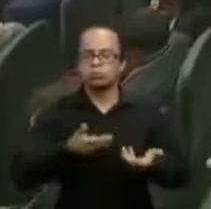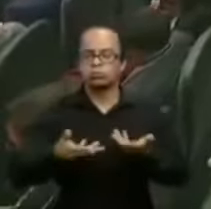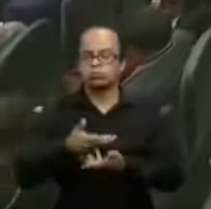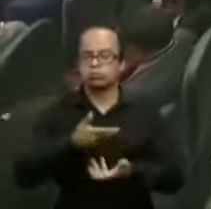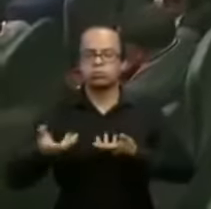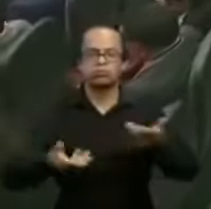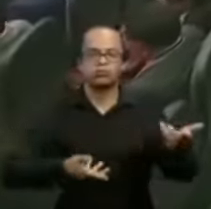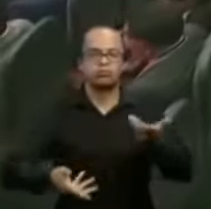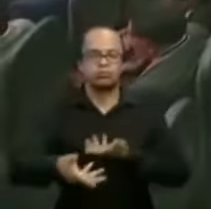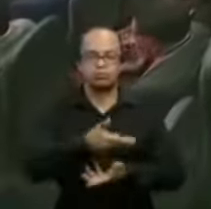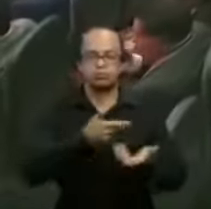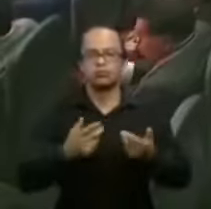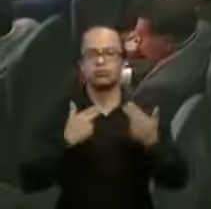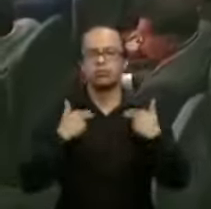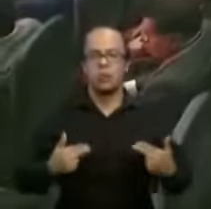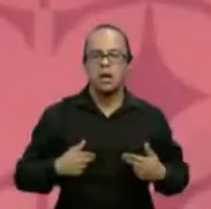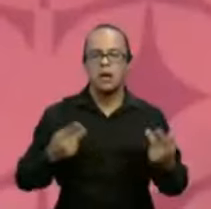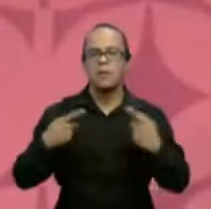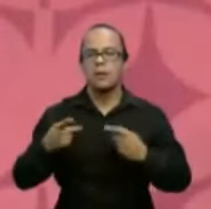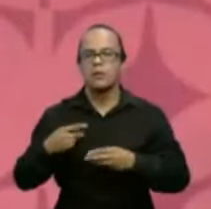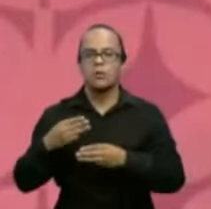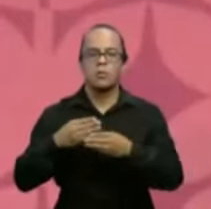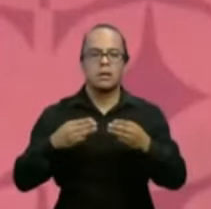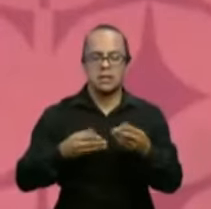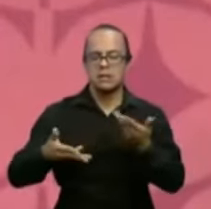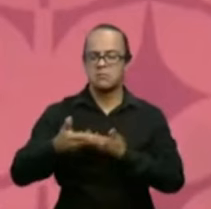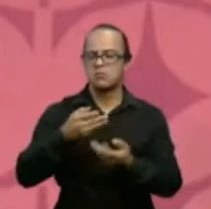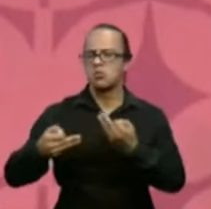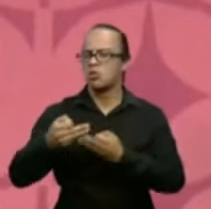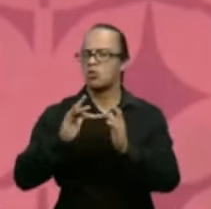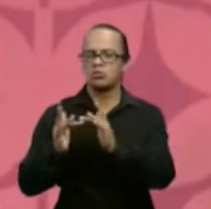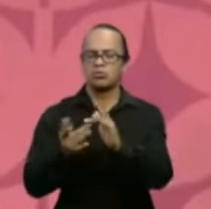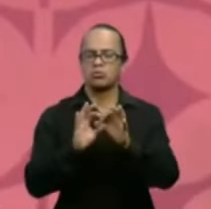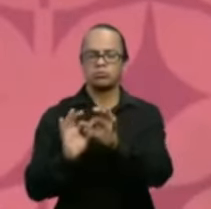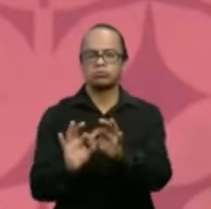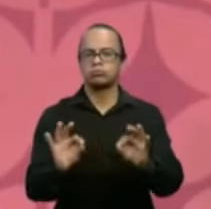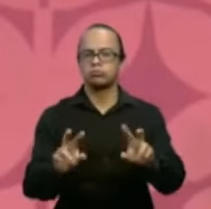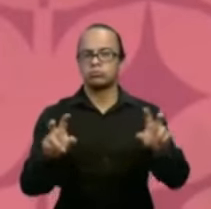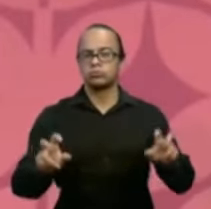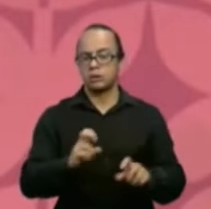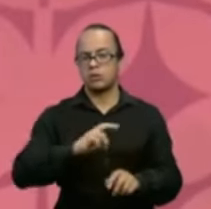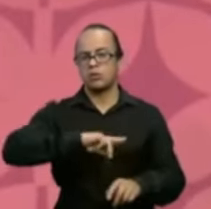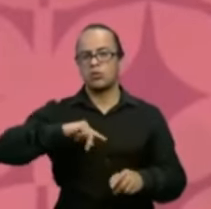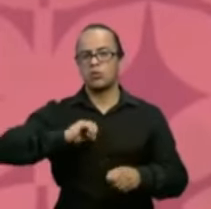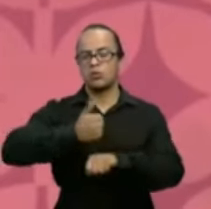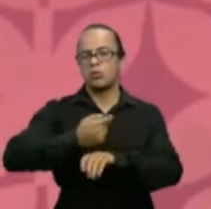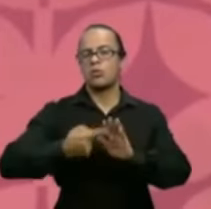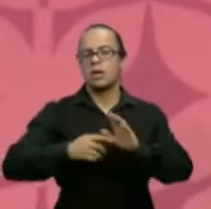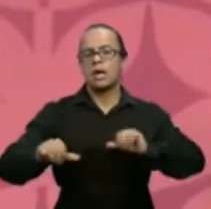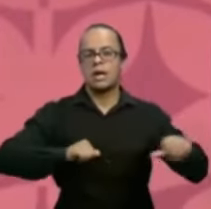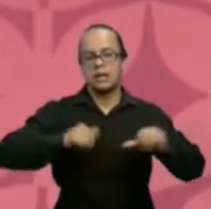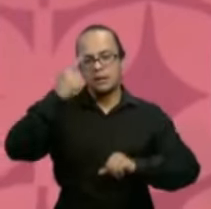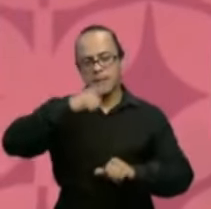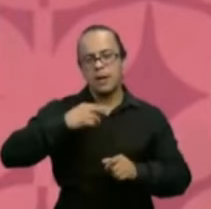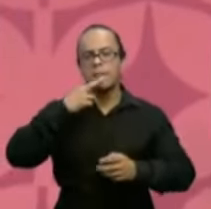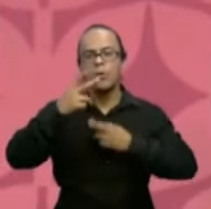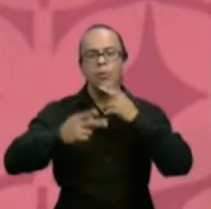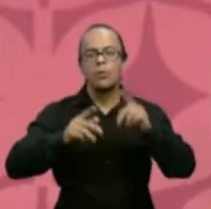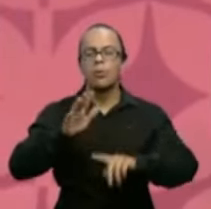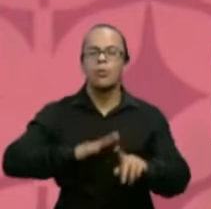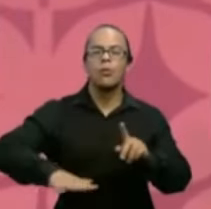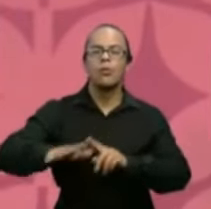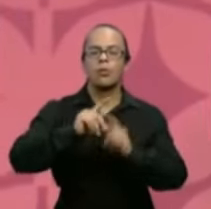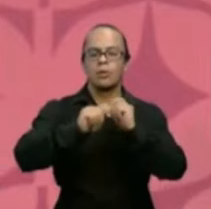humanos. Estaremos presentes en toda esa región. Emprenderemos acciones que mejoren la movilidad urbana a través de un